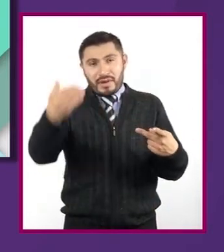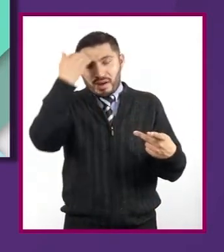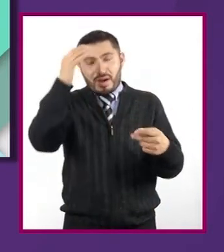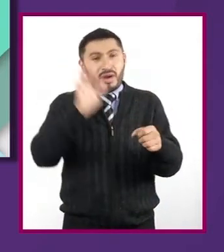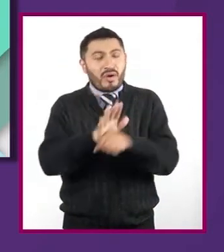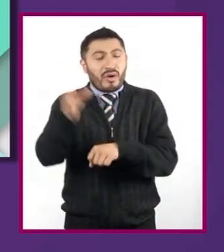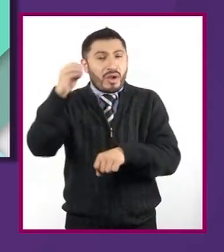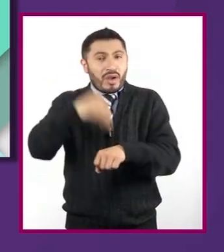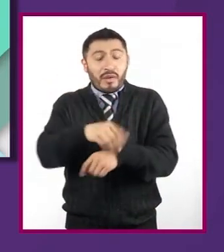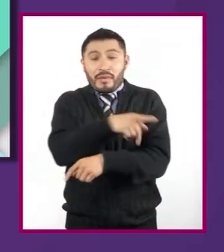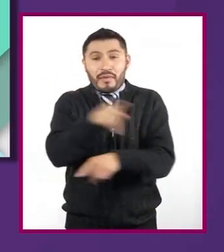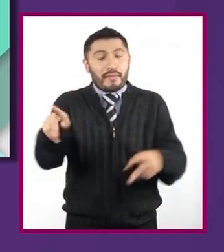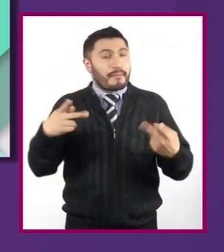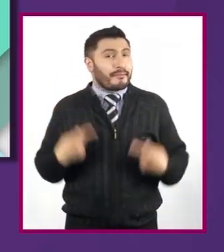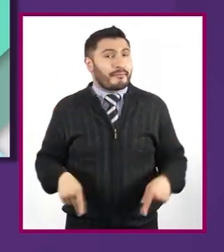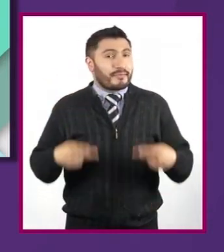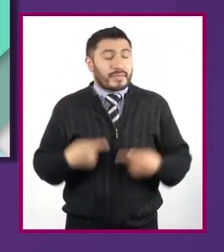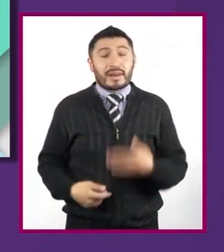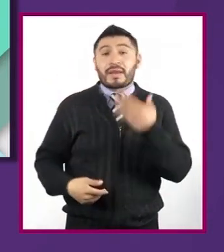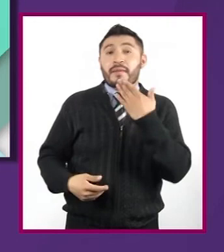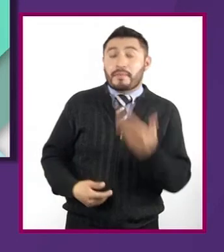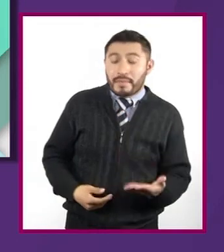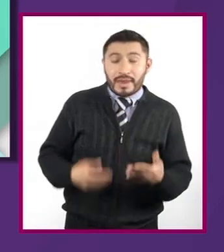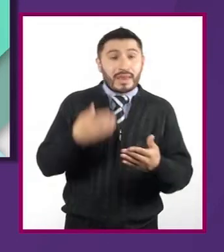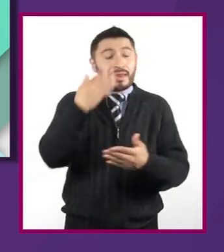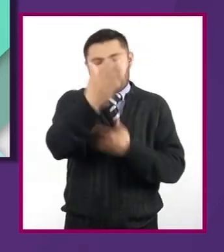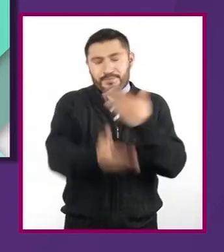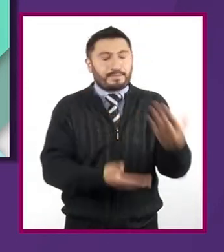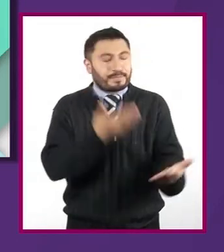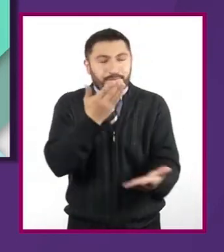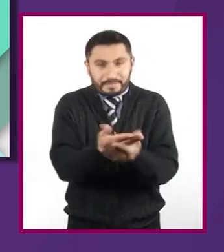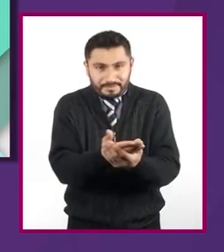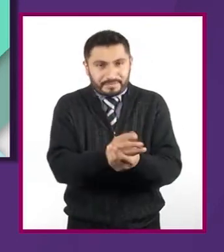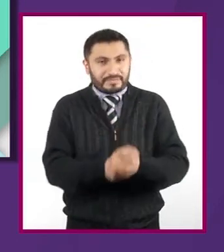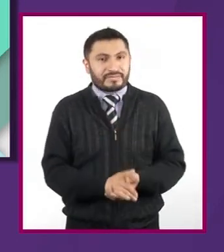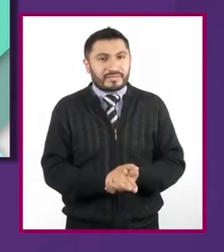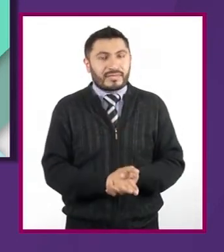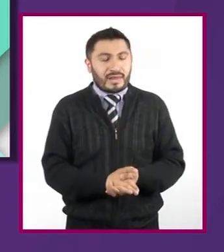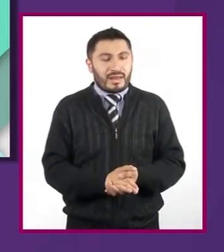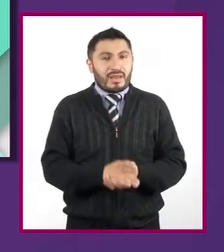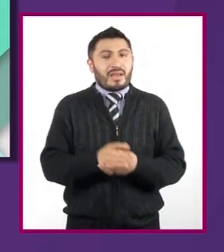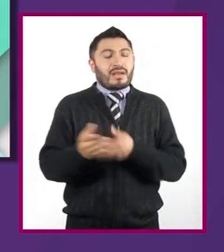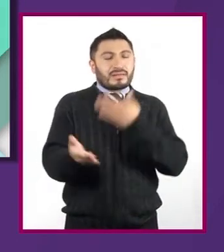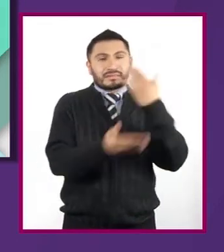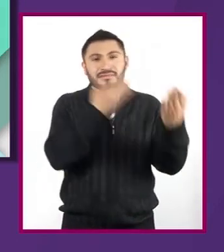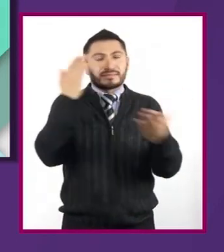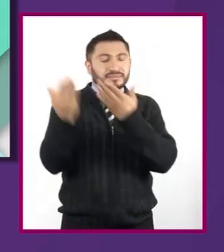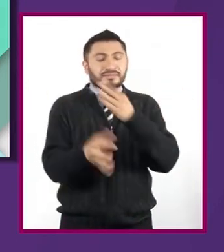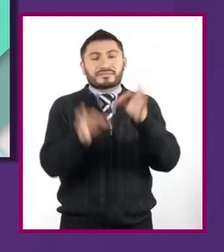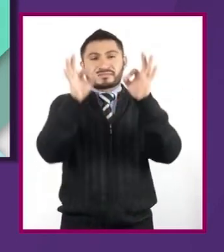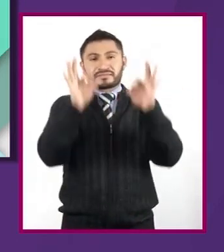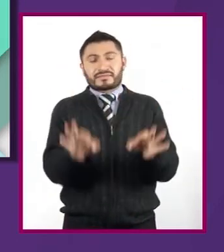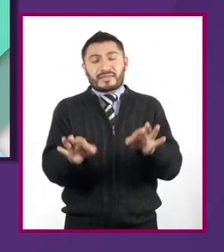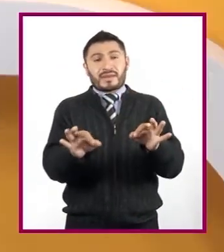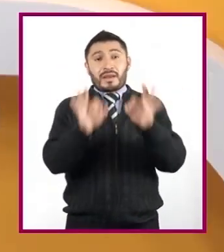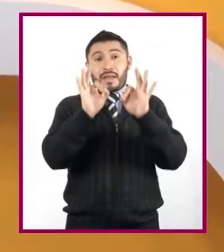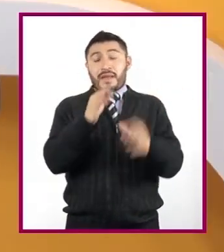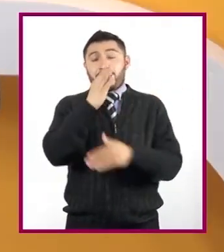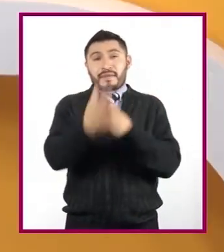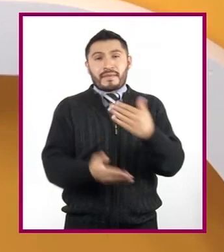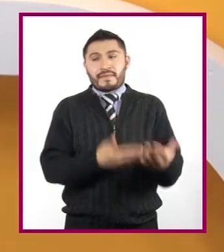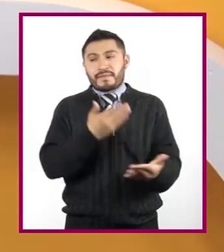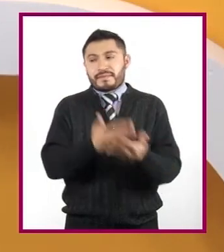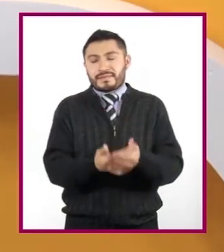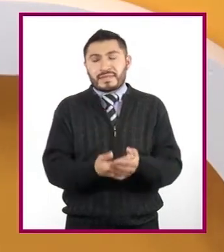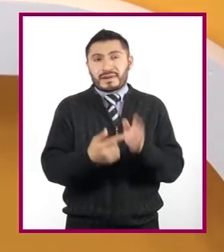comportamiento del consumidor, bien o servicio. En estudios de calidad y satisfacción del servicio.